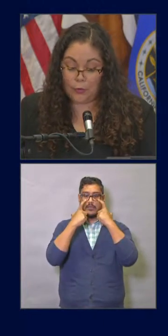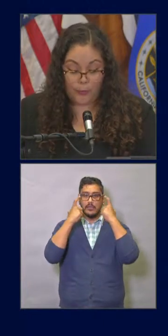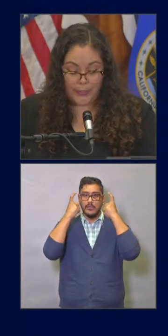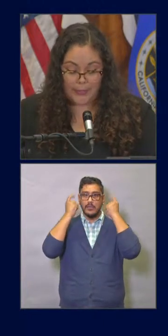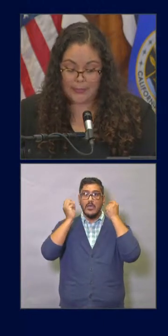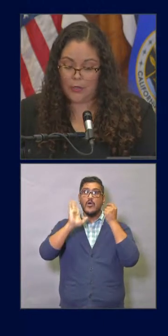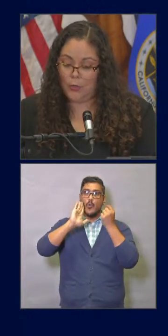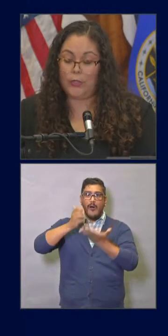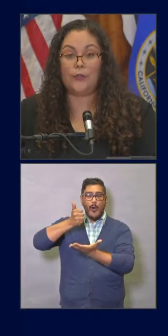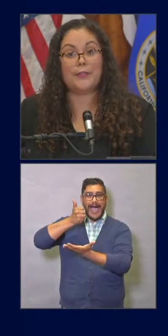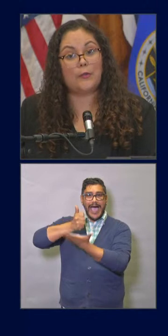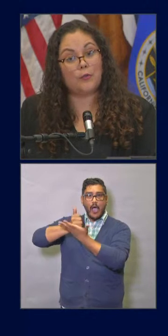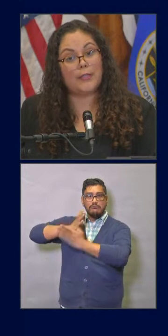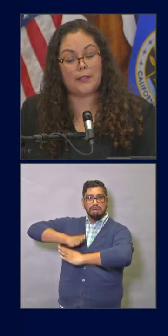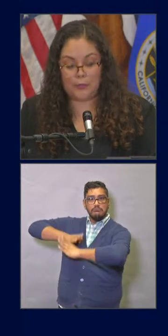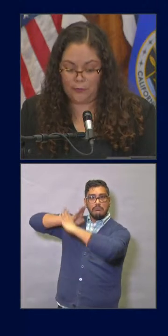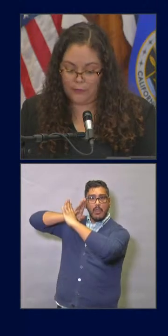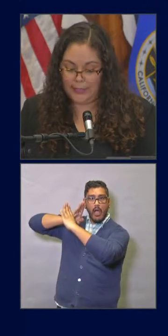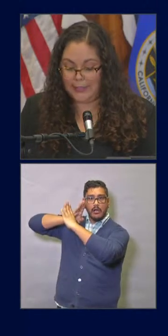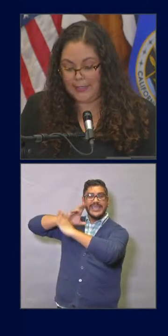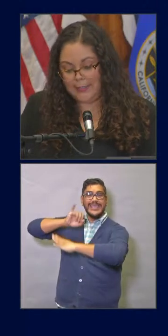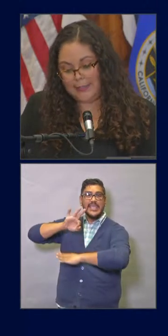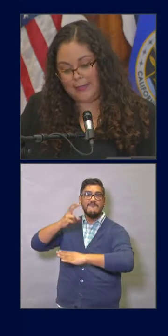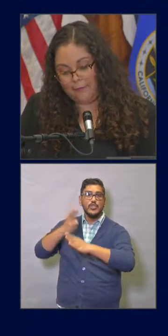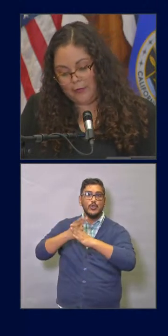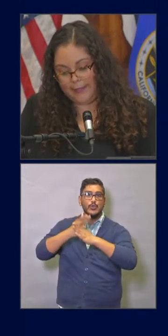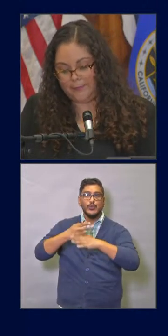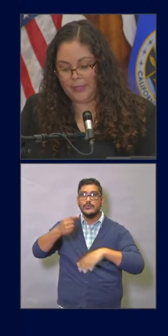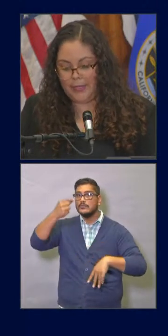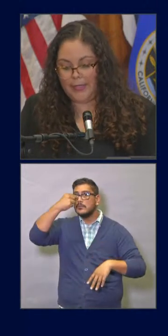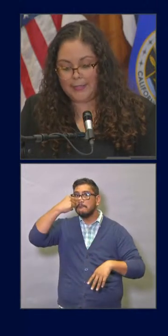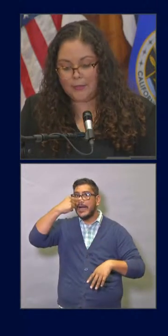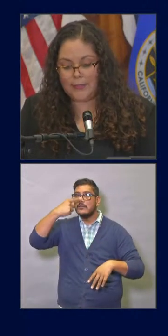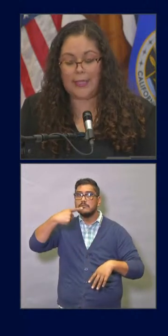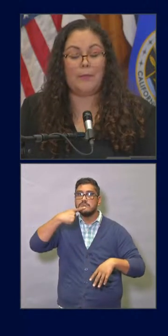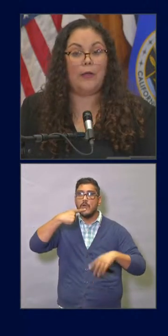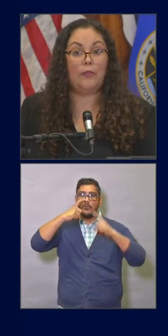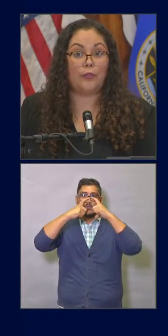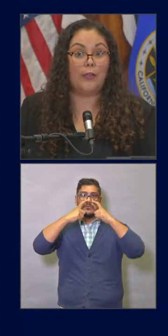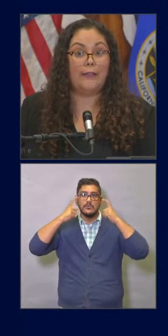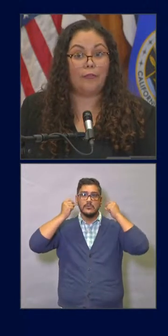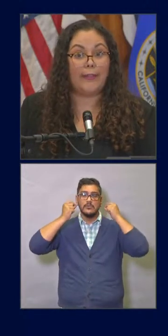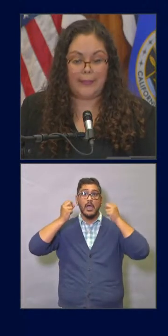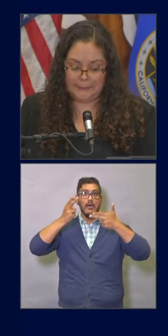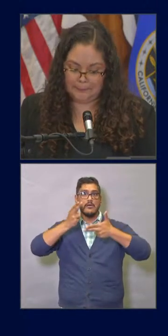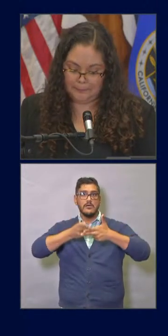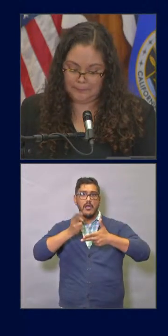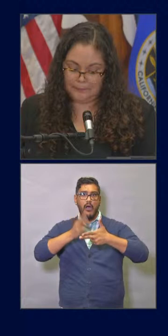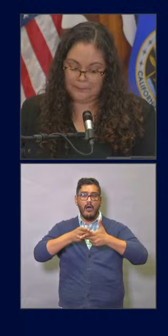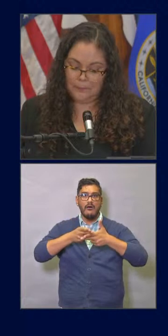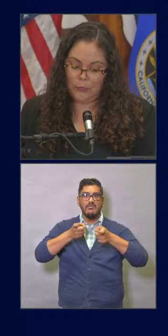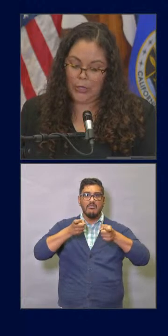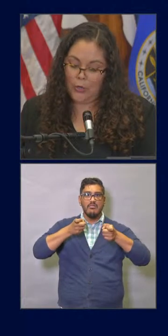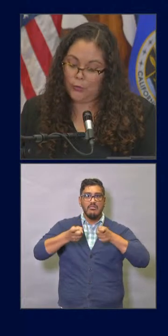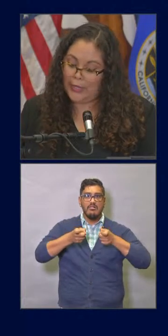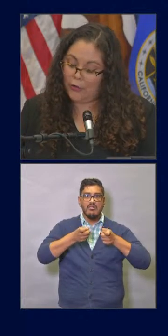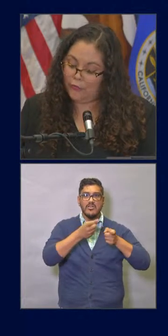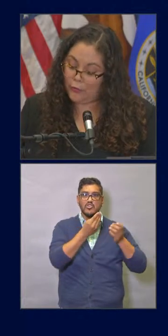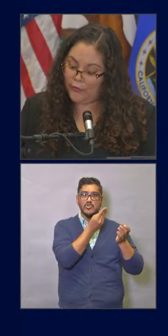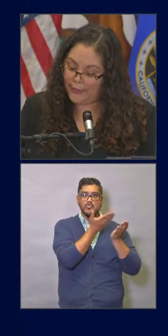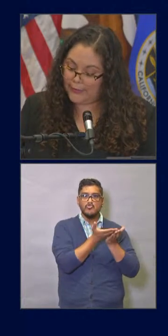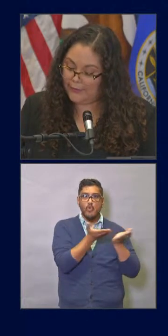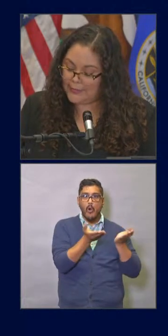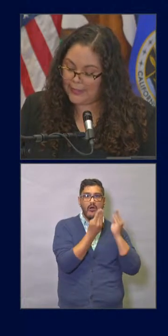respiratorias microscópicas cuando se usan sobre la nariz y la boca. Esto se llama control de fuente.